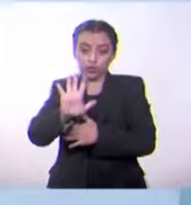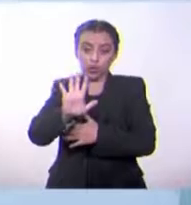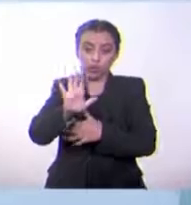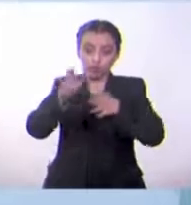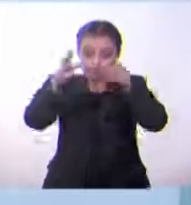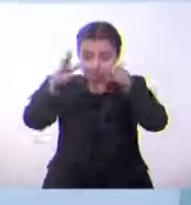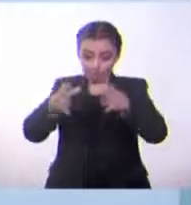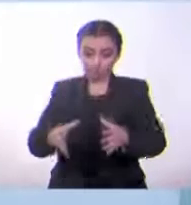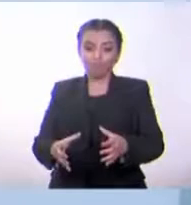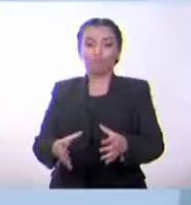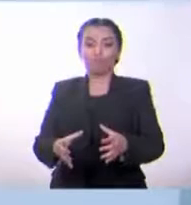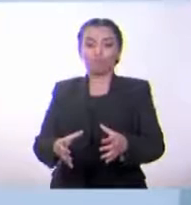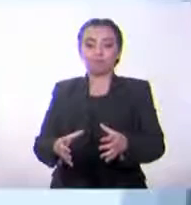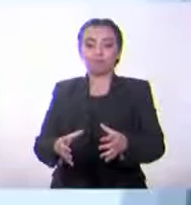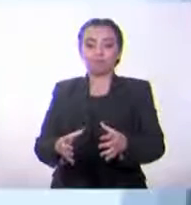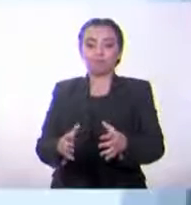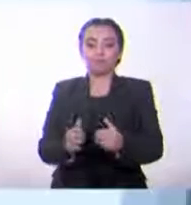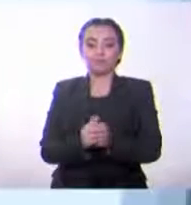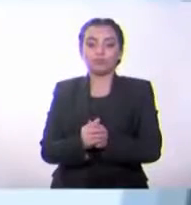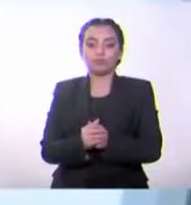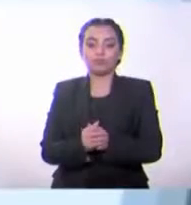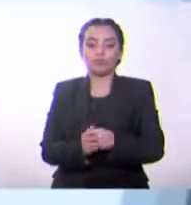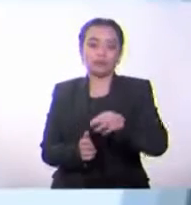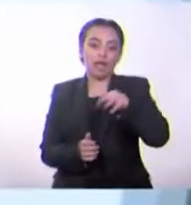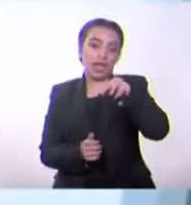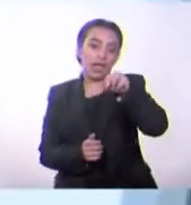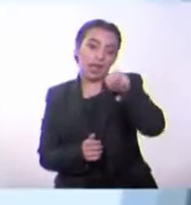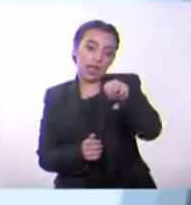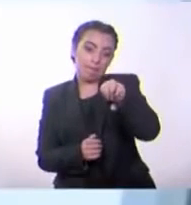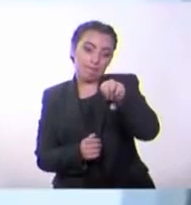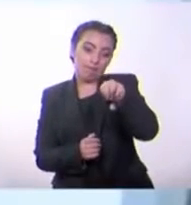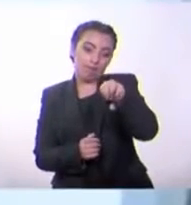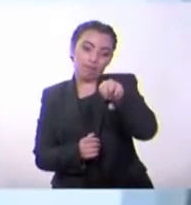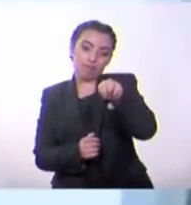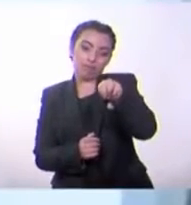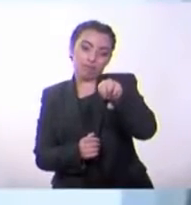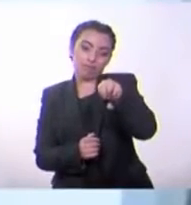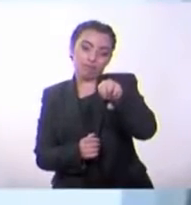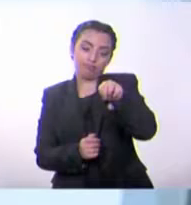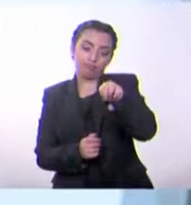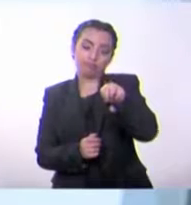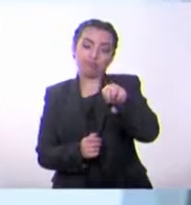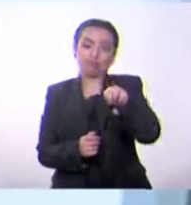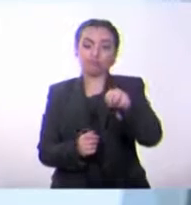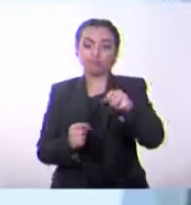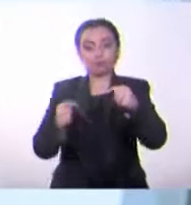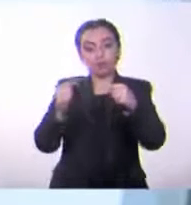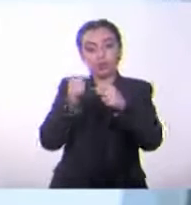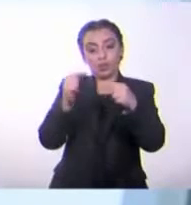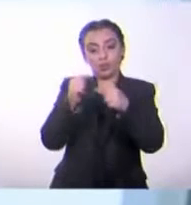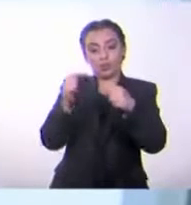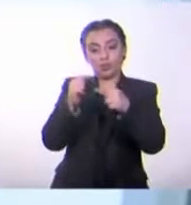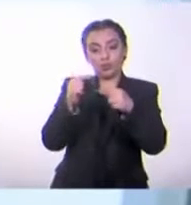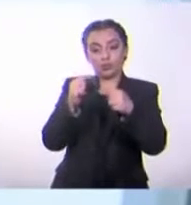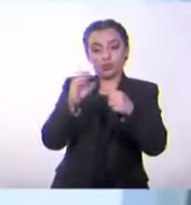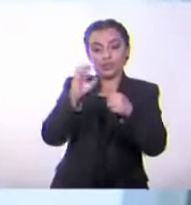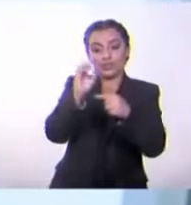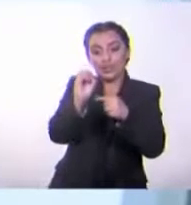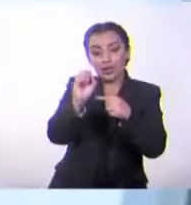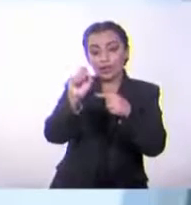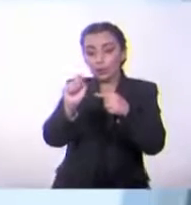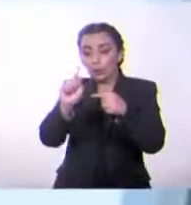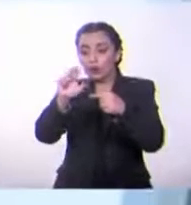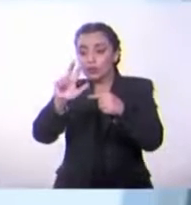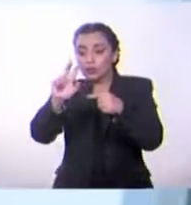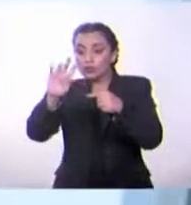igual a los 0.34 moles entre los